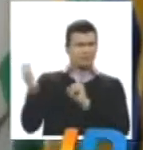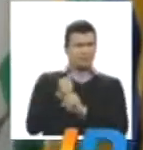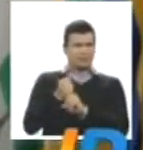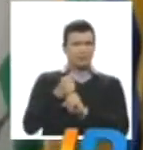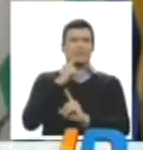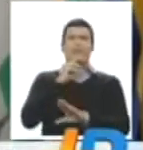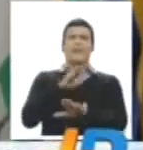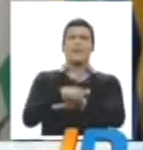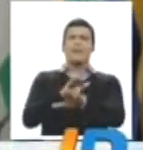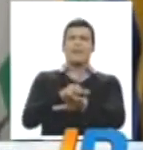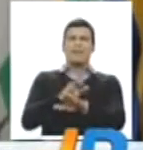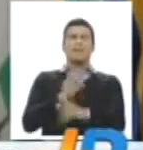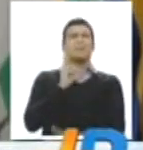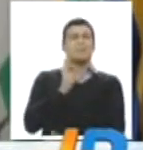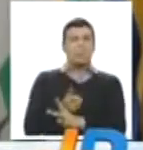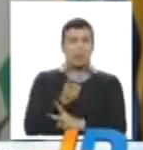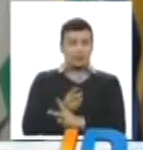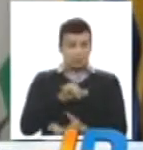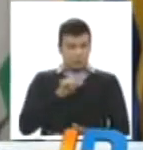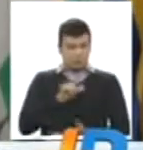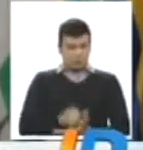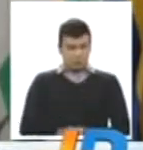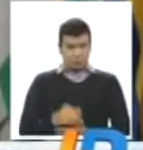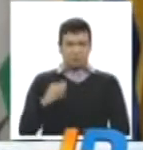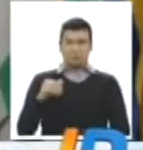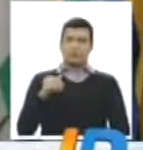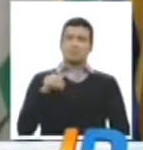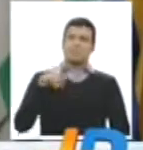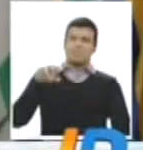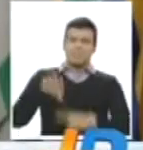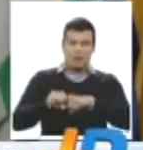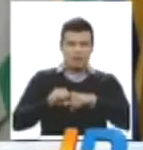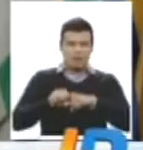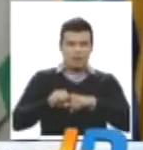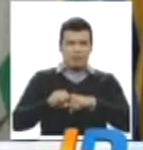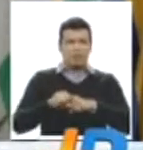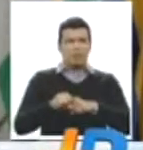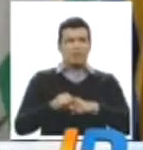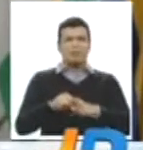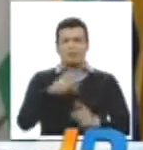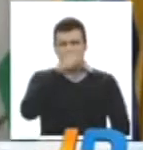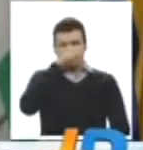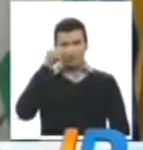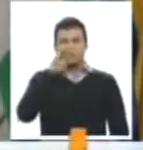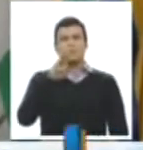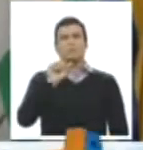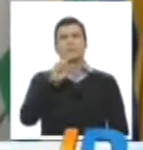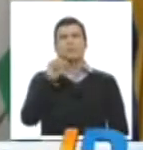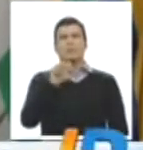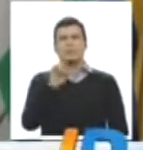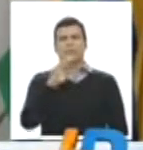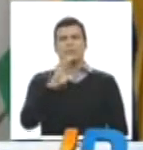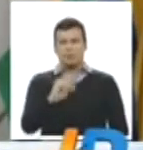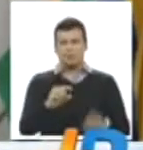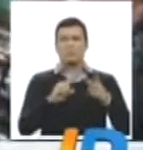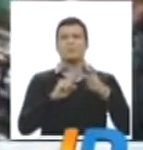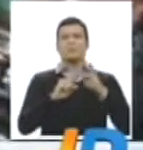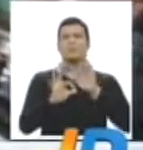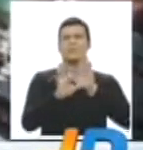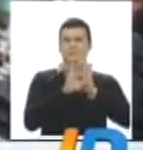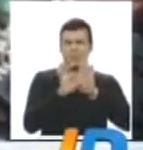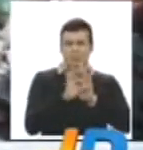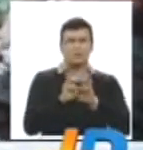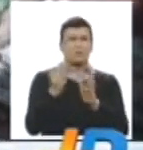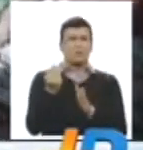de inseguridad. Afortunadamente hay decomiso de bazuco, de marihuana y de dinero en efectivo.